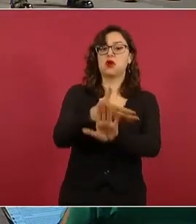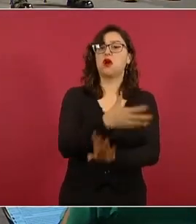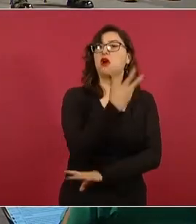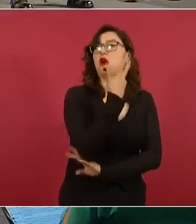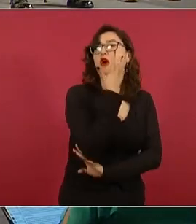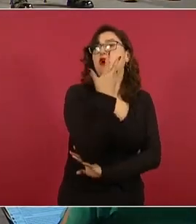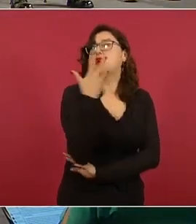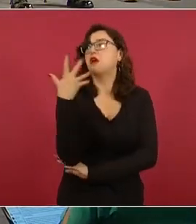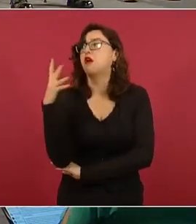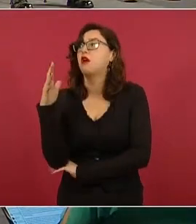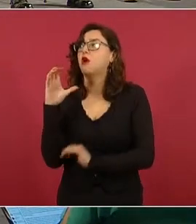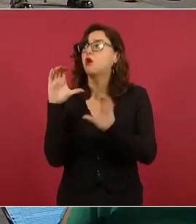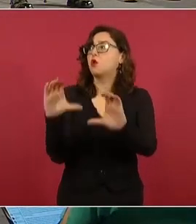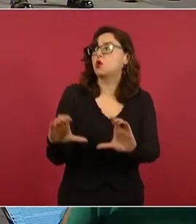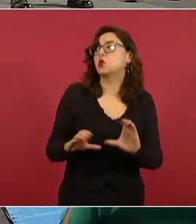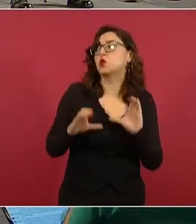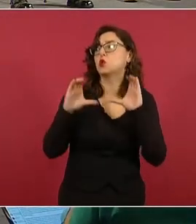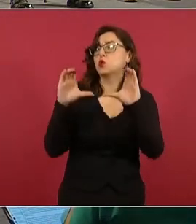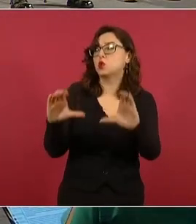son